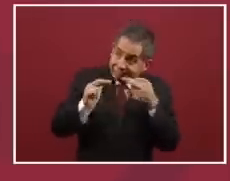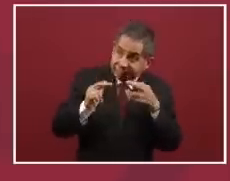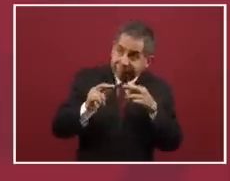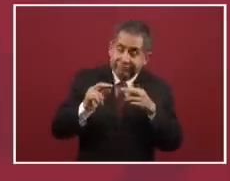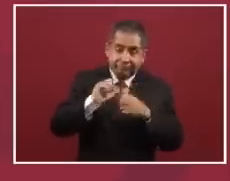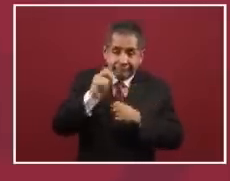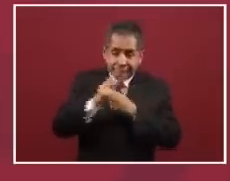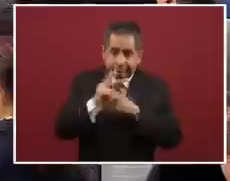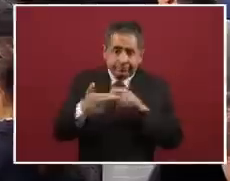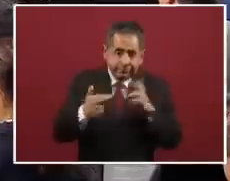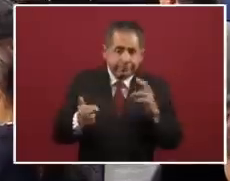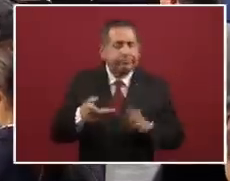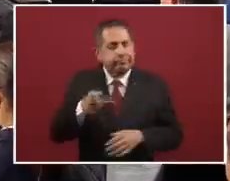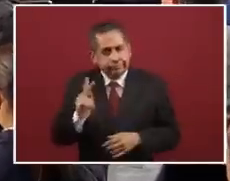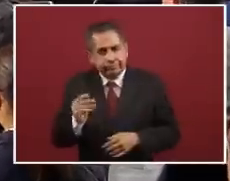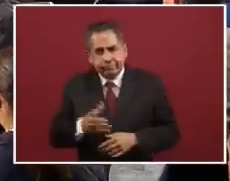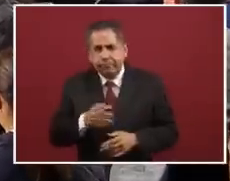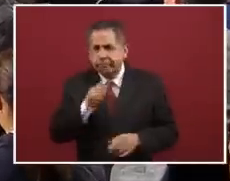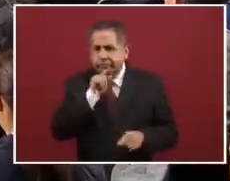todas maneras,